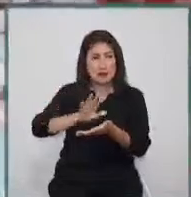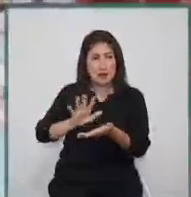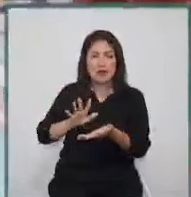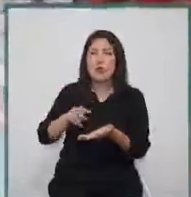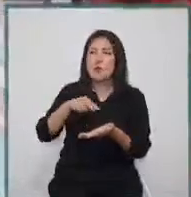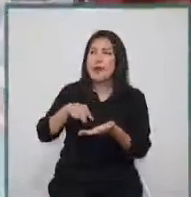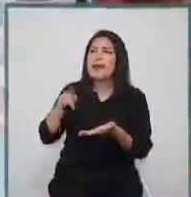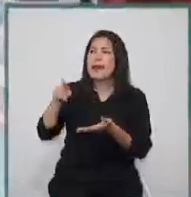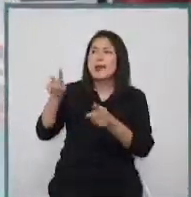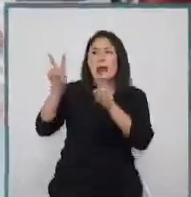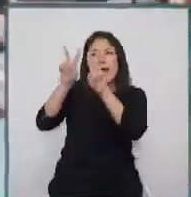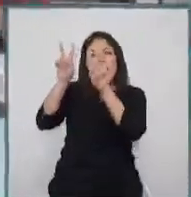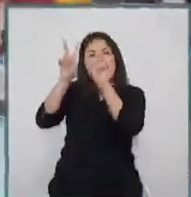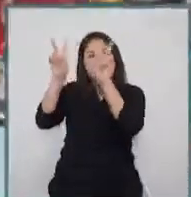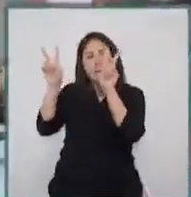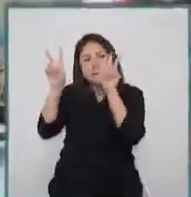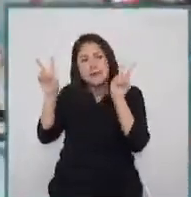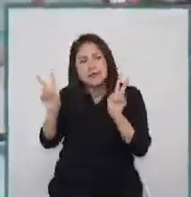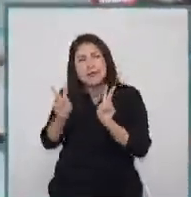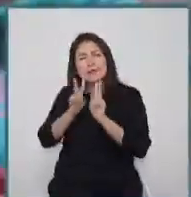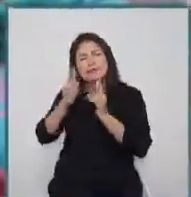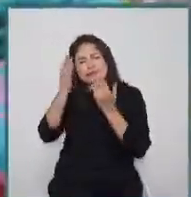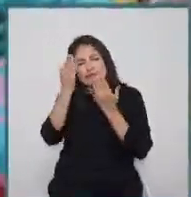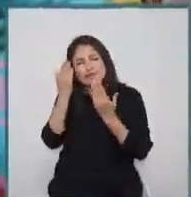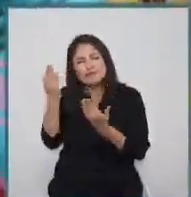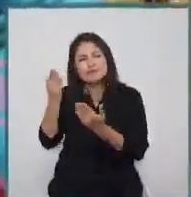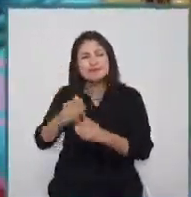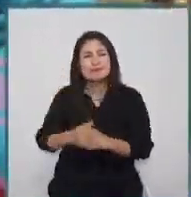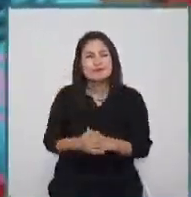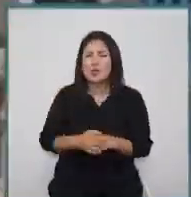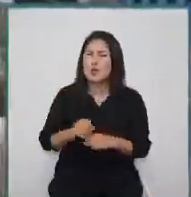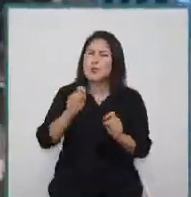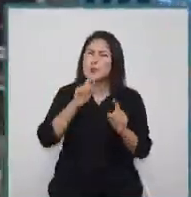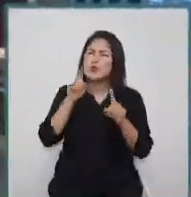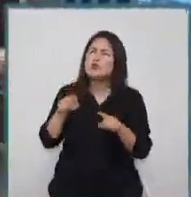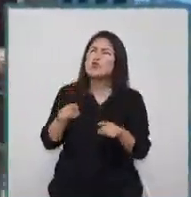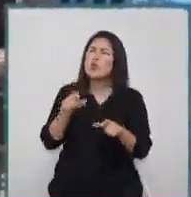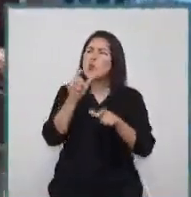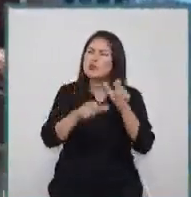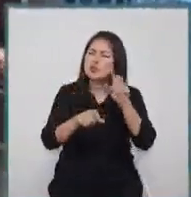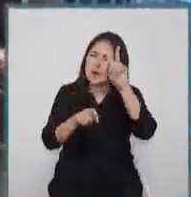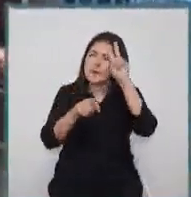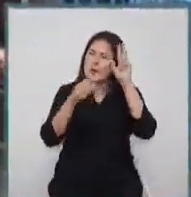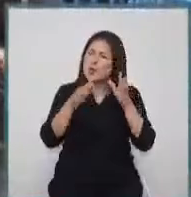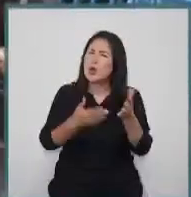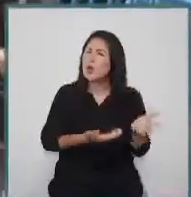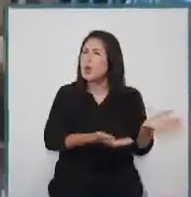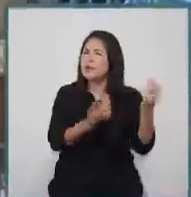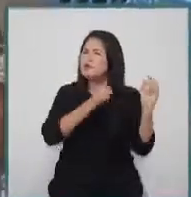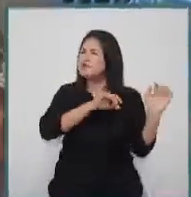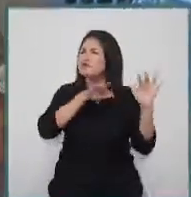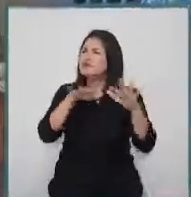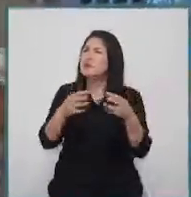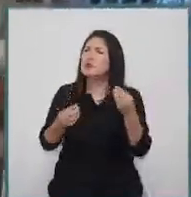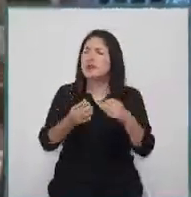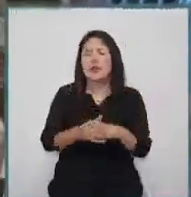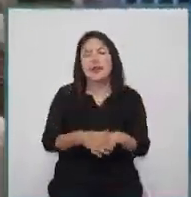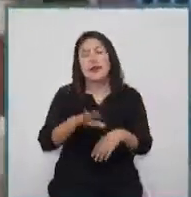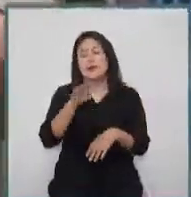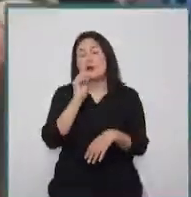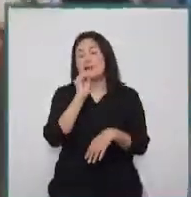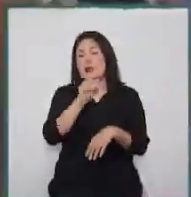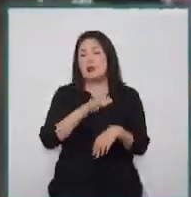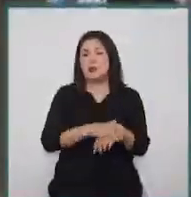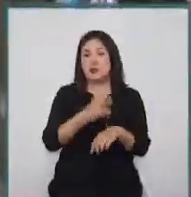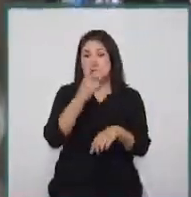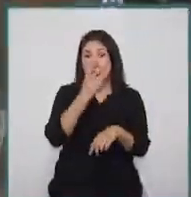viene a bailar acá, viene a bailarle a la Virgen. ¿Y qué crees tú que motive a los peruanos y a los extranjeros a venir a esta gran fiesta? Yo